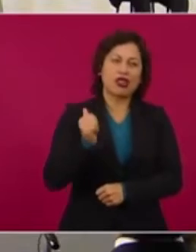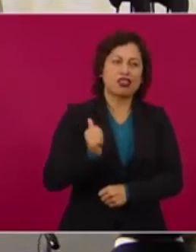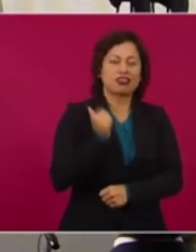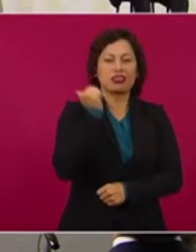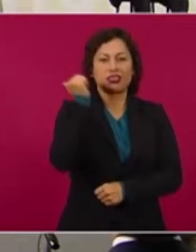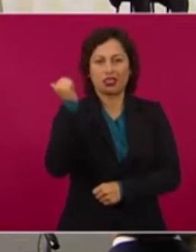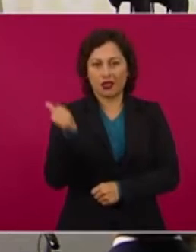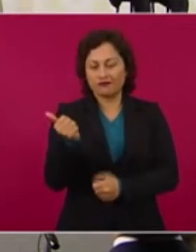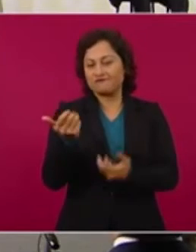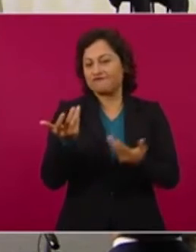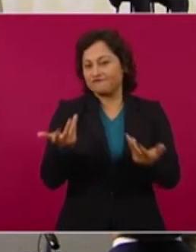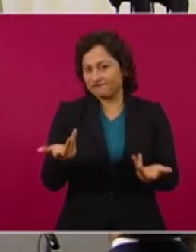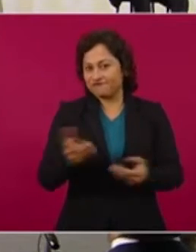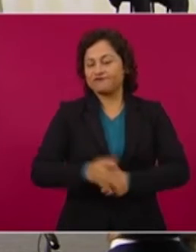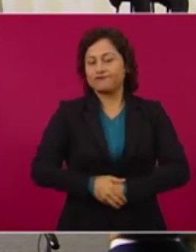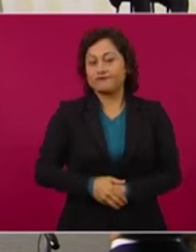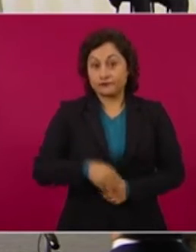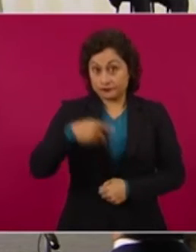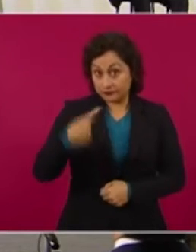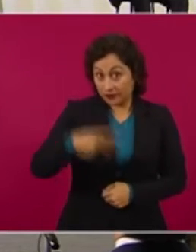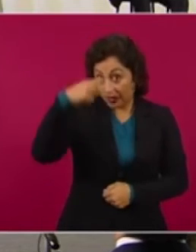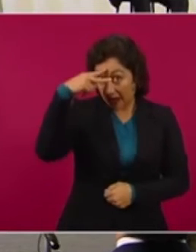circulan aproximadamente